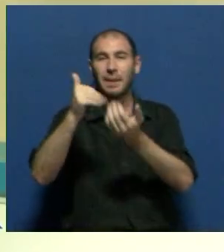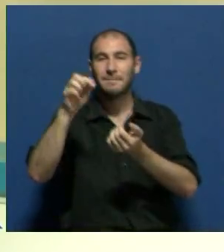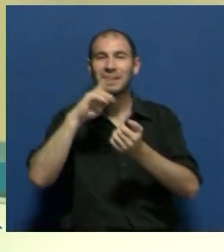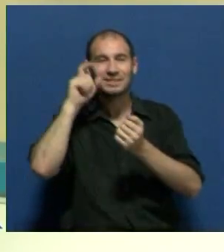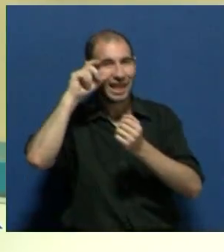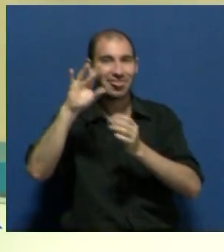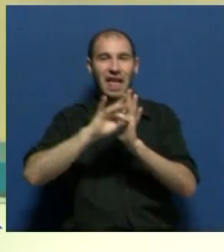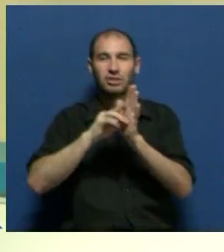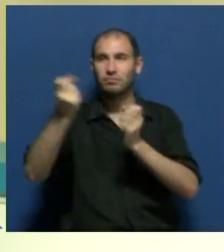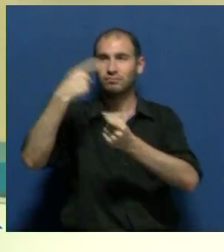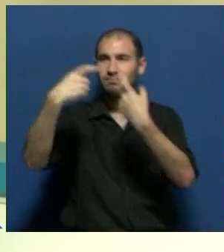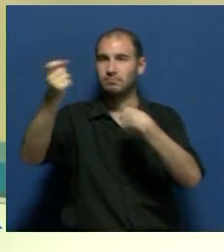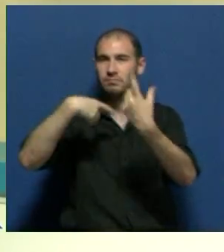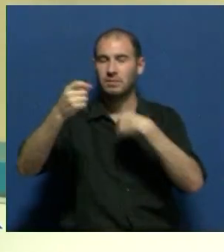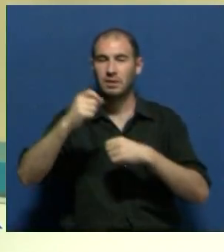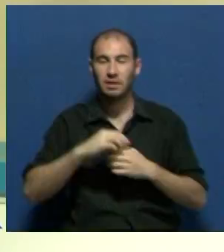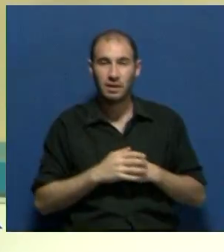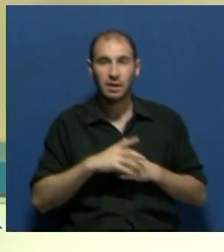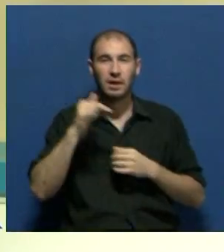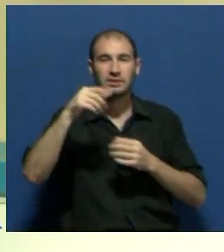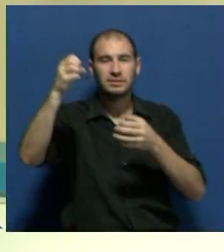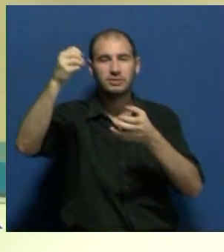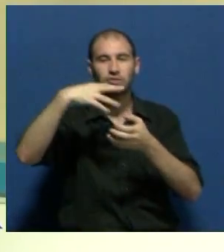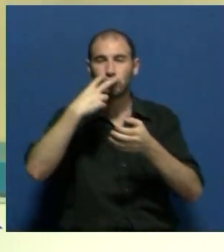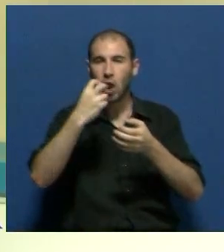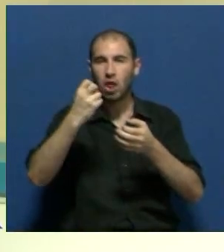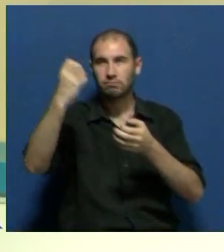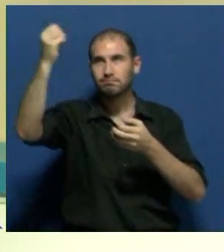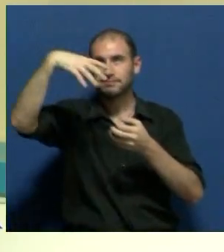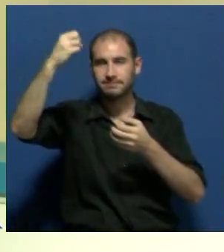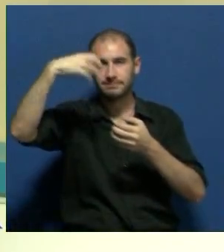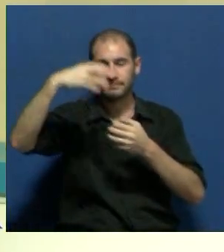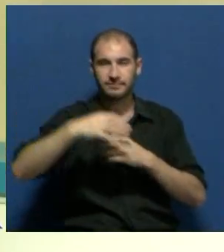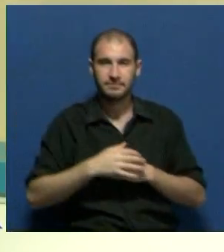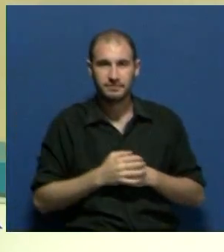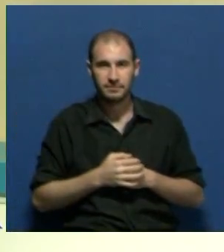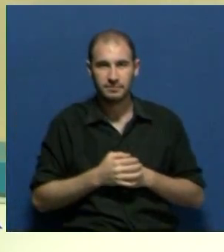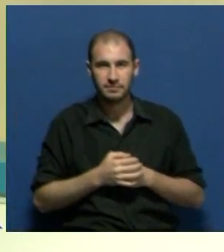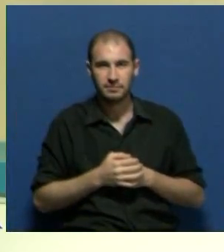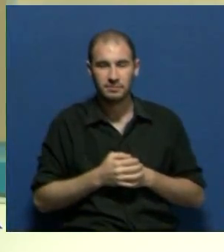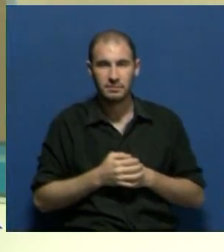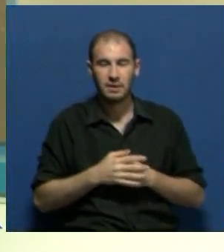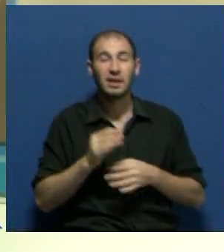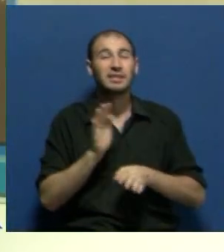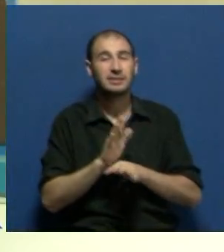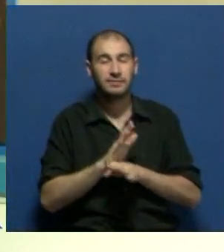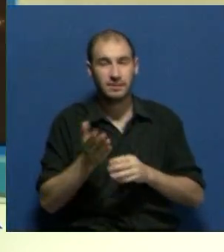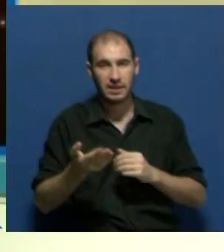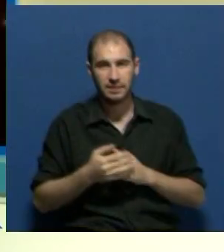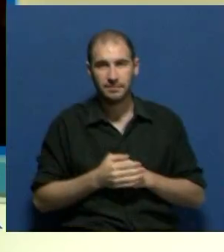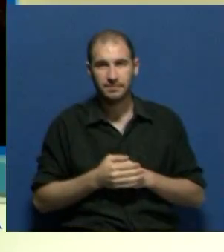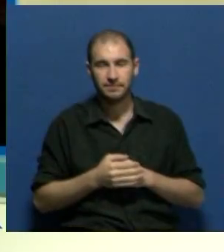trayendo datos y se recarga con la energía solar. O sea, esto hace